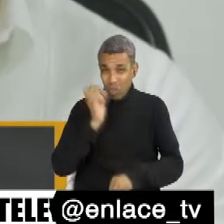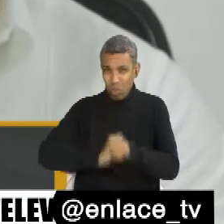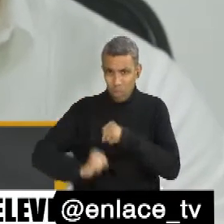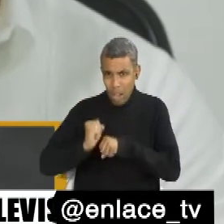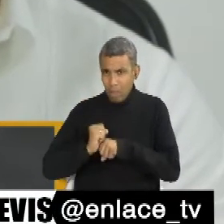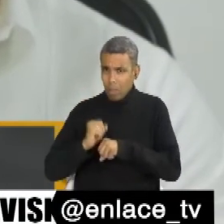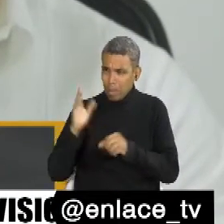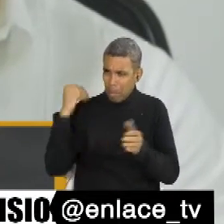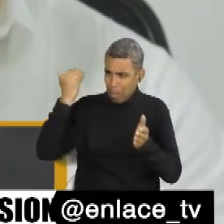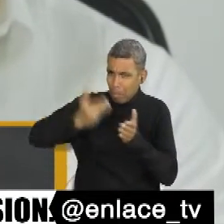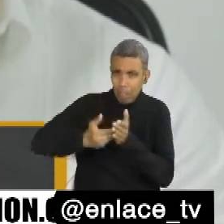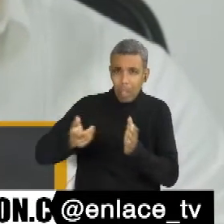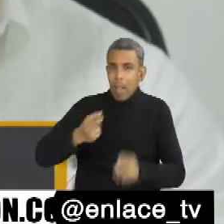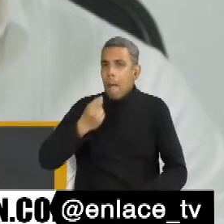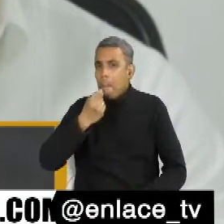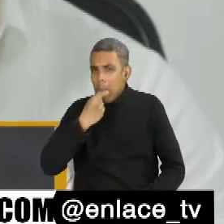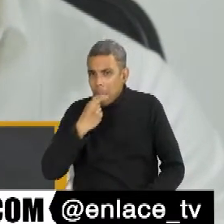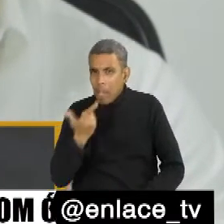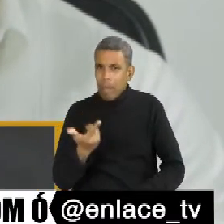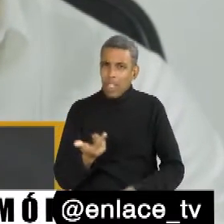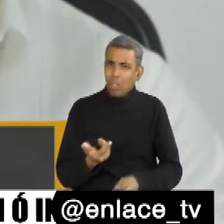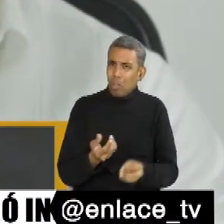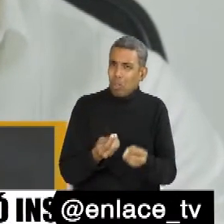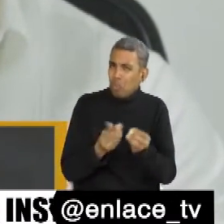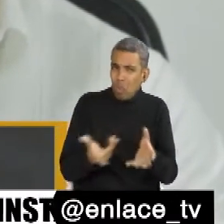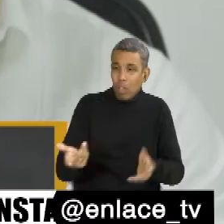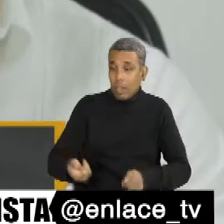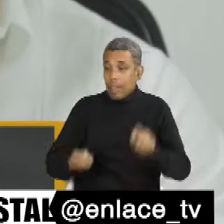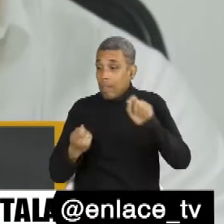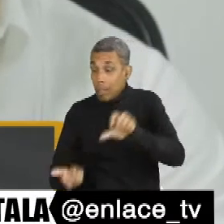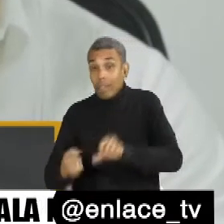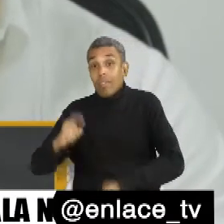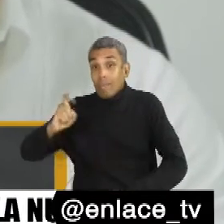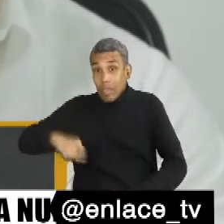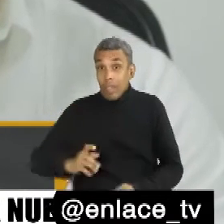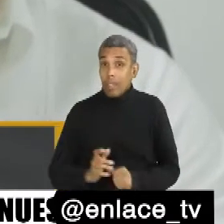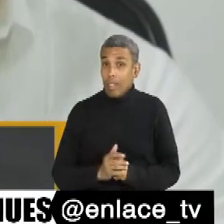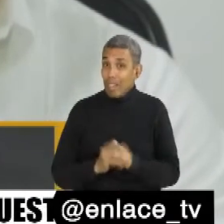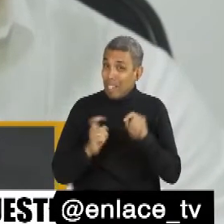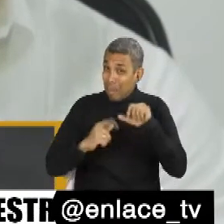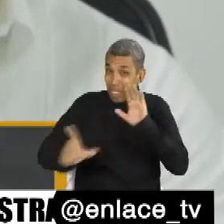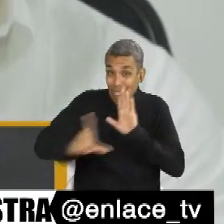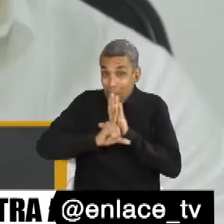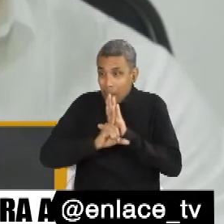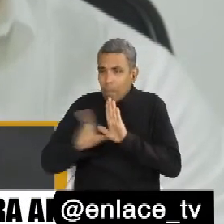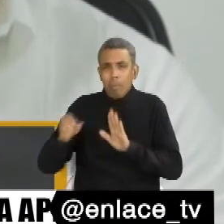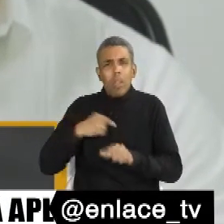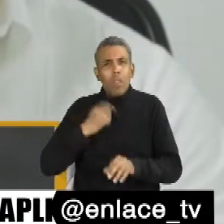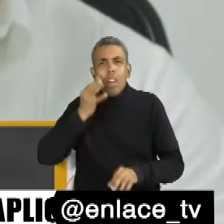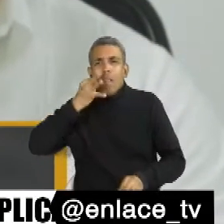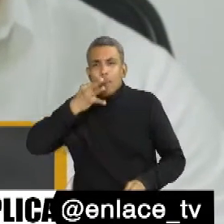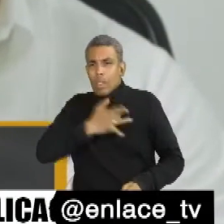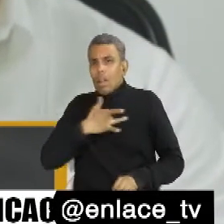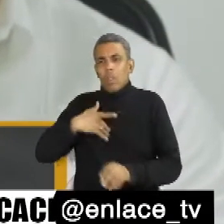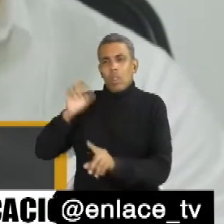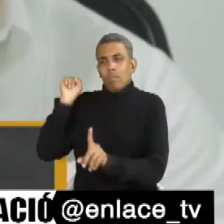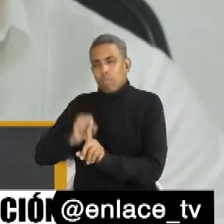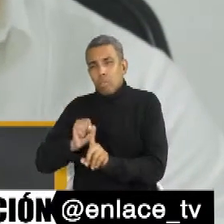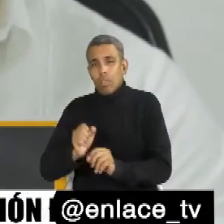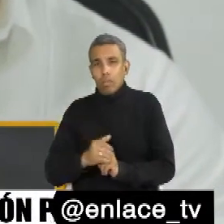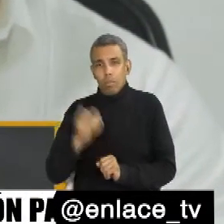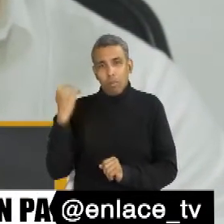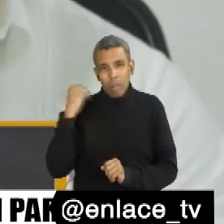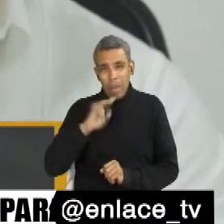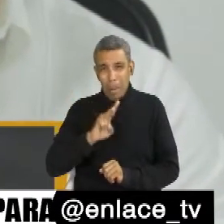los medicamentos que ella requiere. Por eso la niña presenta unas crisis y el pasado 29 de mayo presentó de verdad una situación bastante complicada y